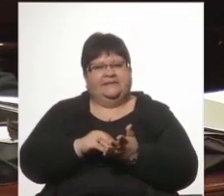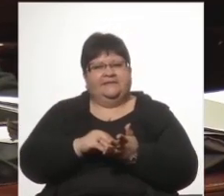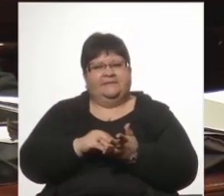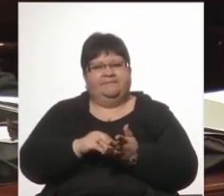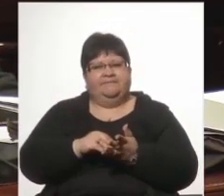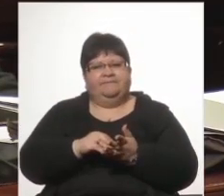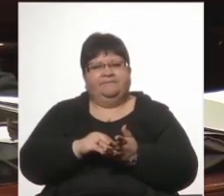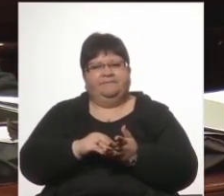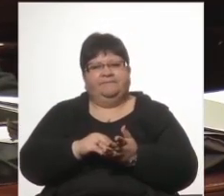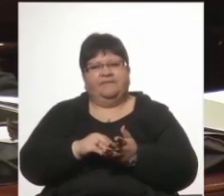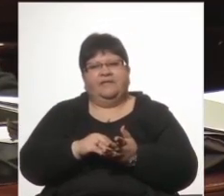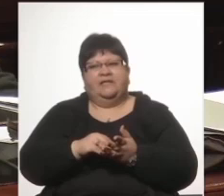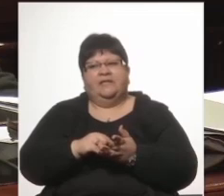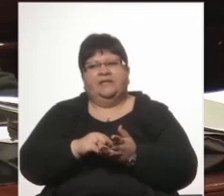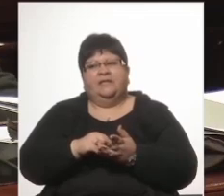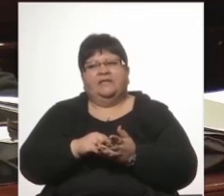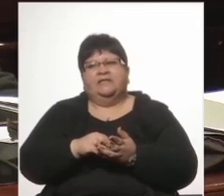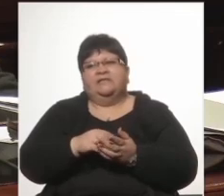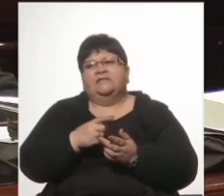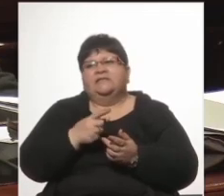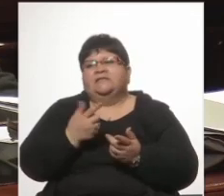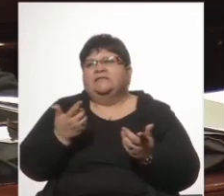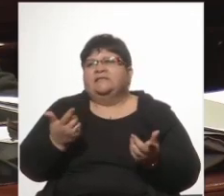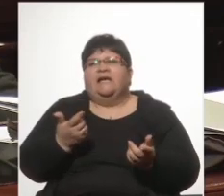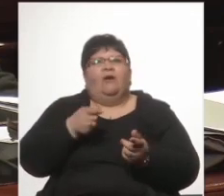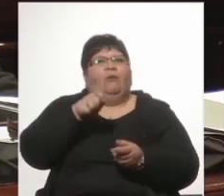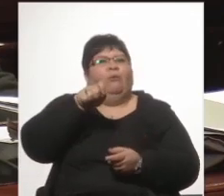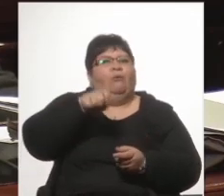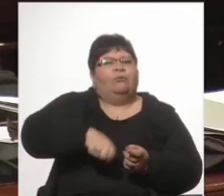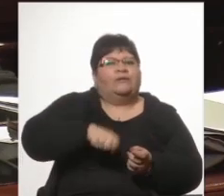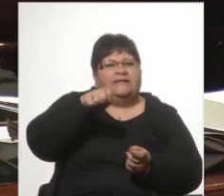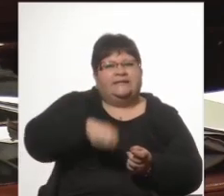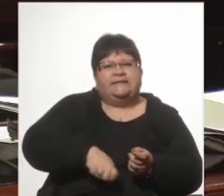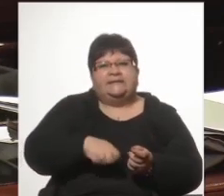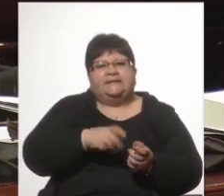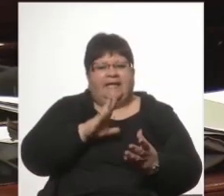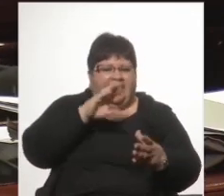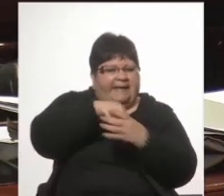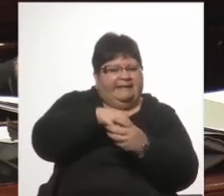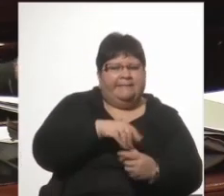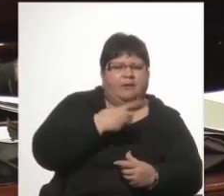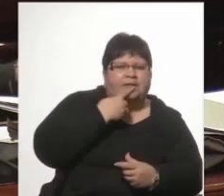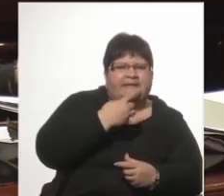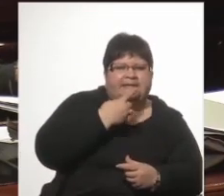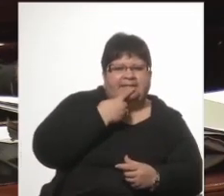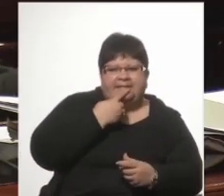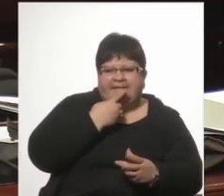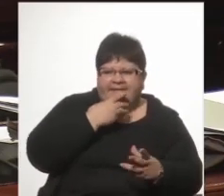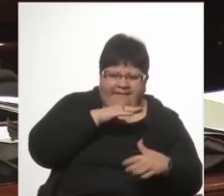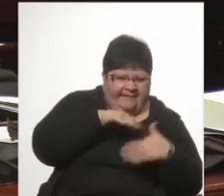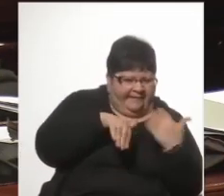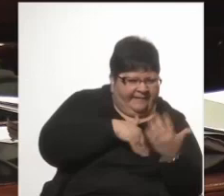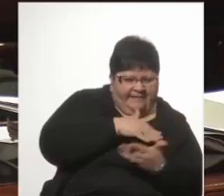la política y que se politice la justicia, y creo que hemos transitado